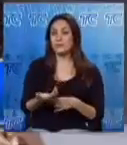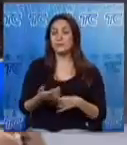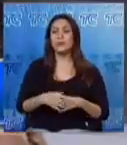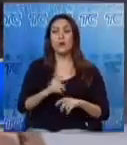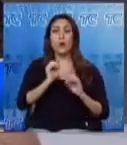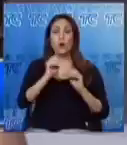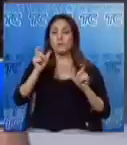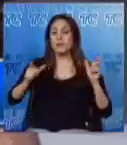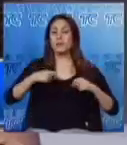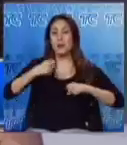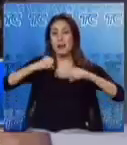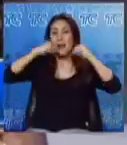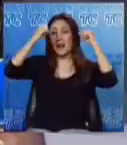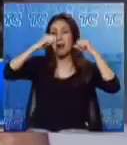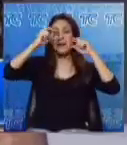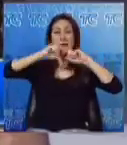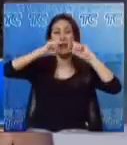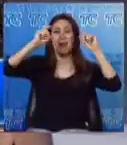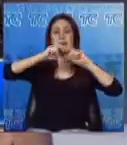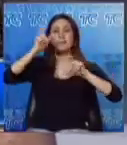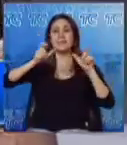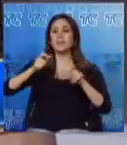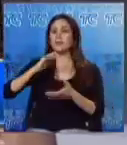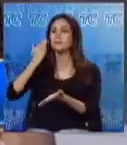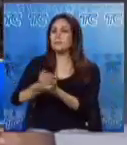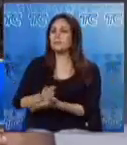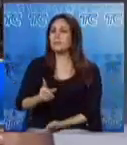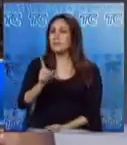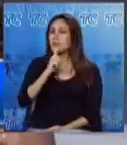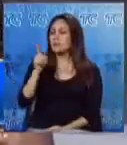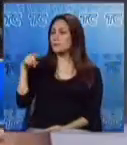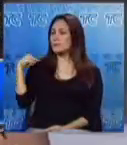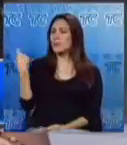barras no respetaban el silencio pedido desde el inicio.